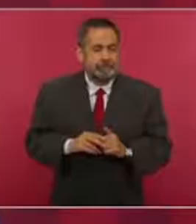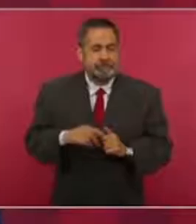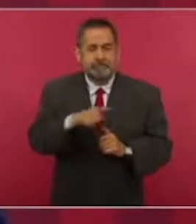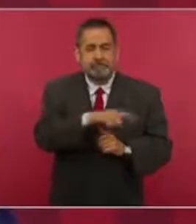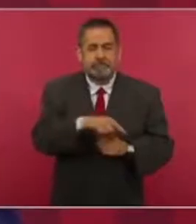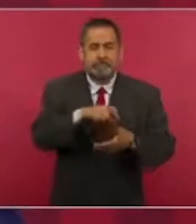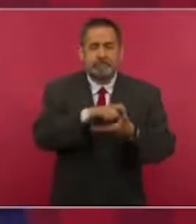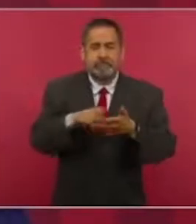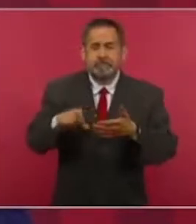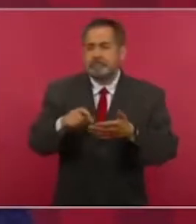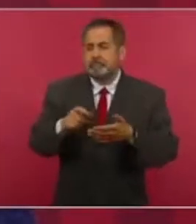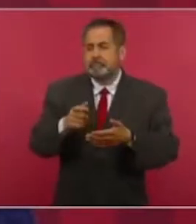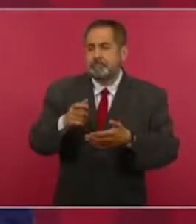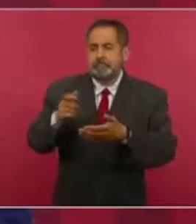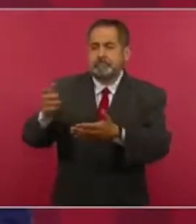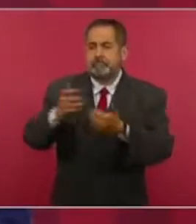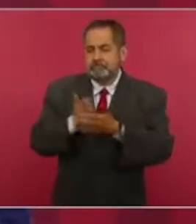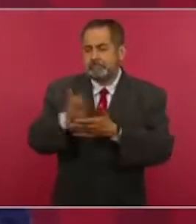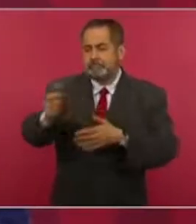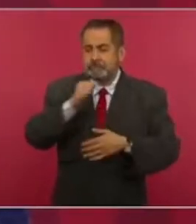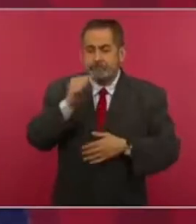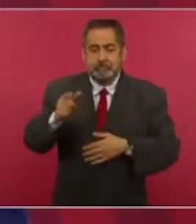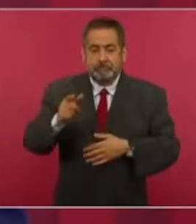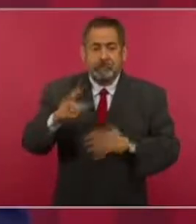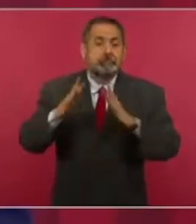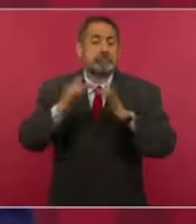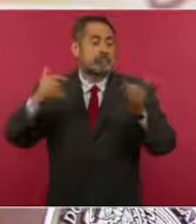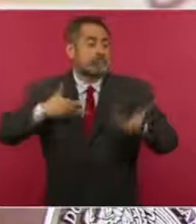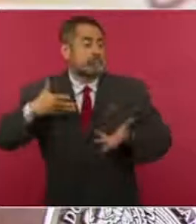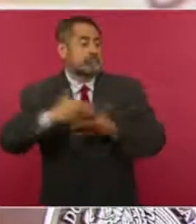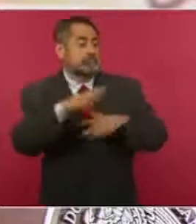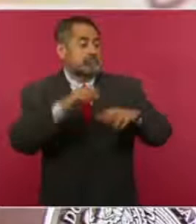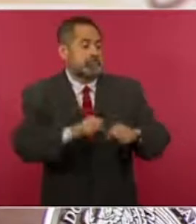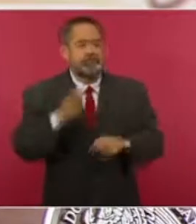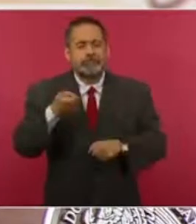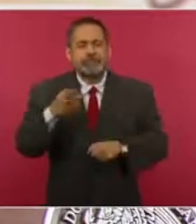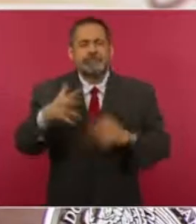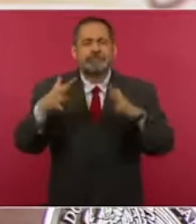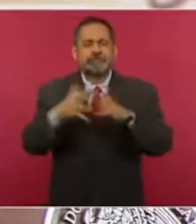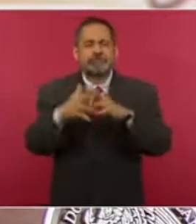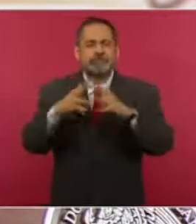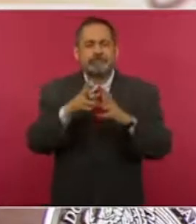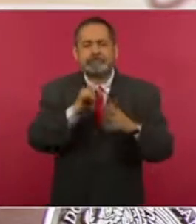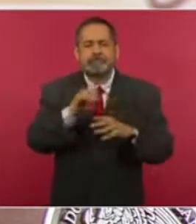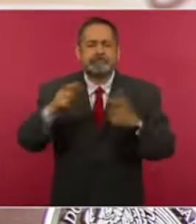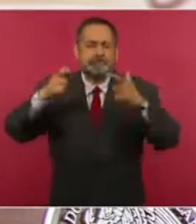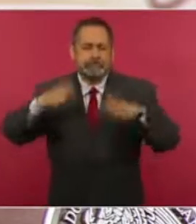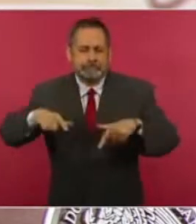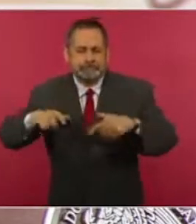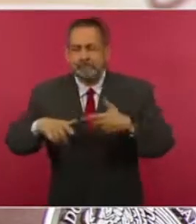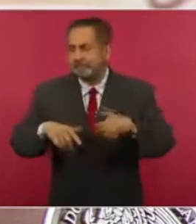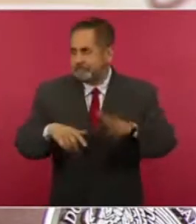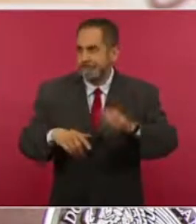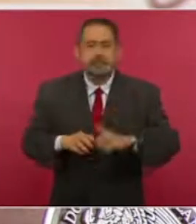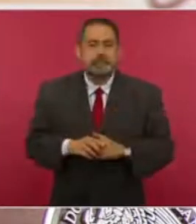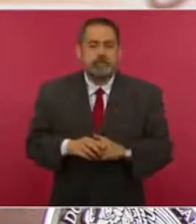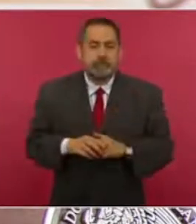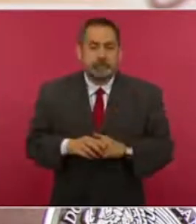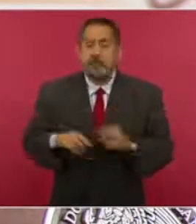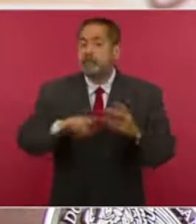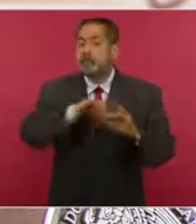comprado pan y no había pagado. Por eso se llamó la guerra de los pasteles. Y luego sí